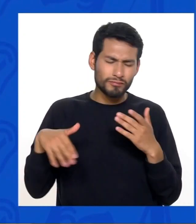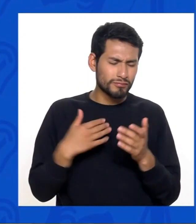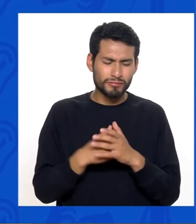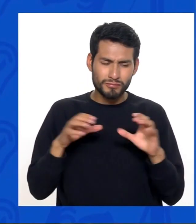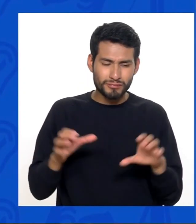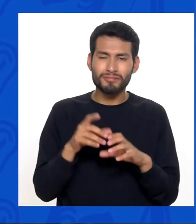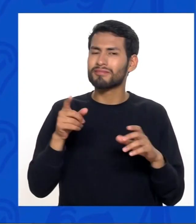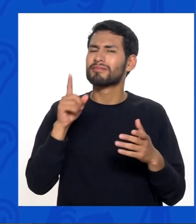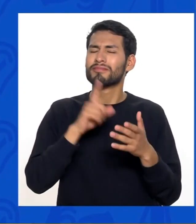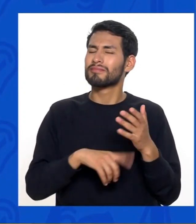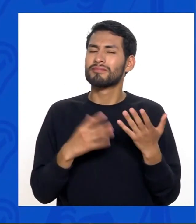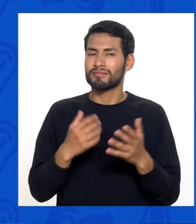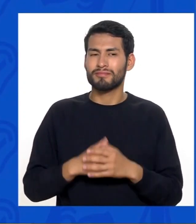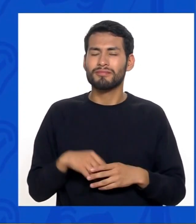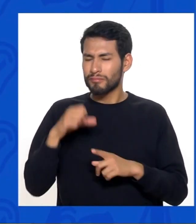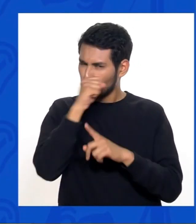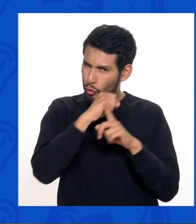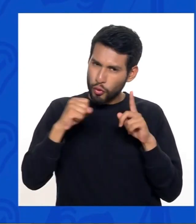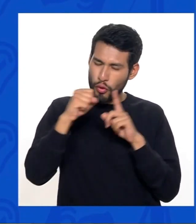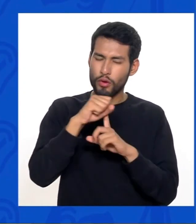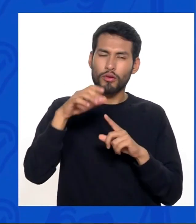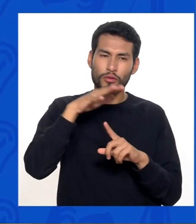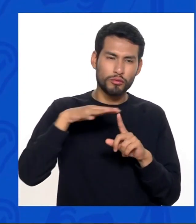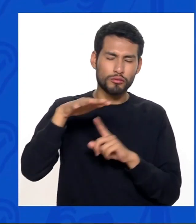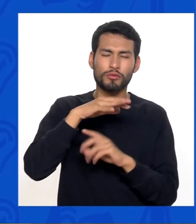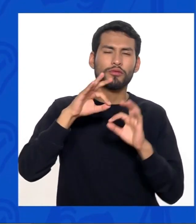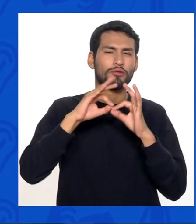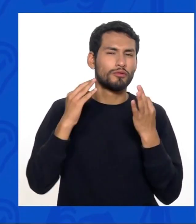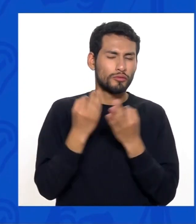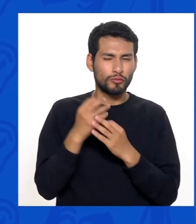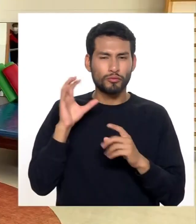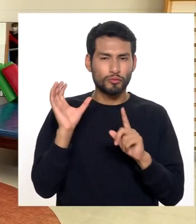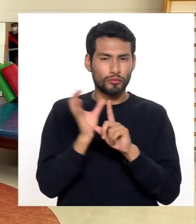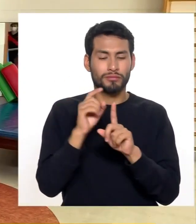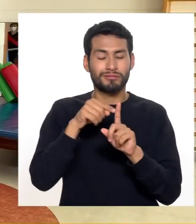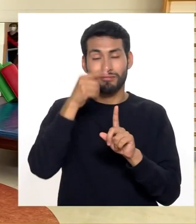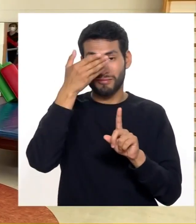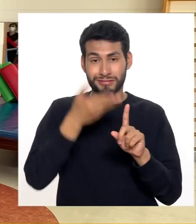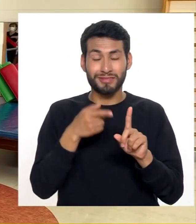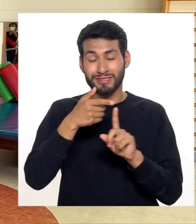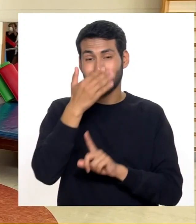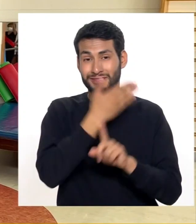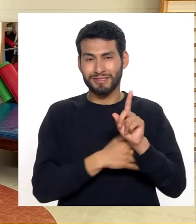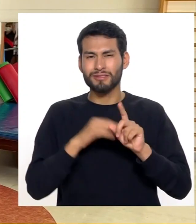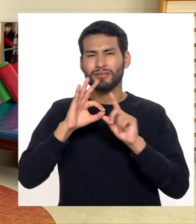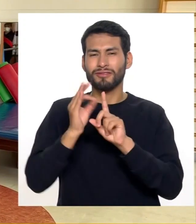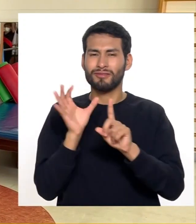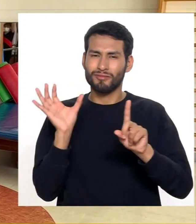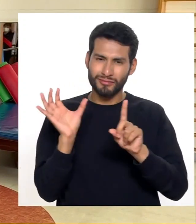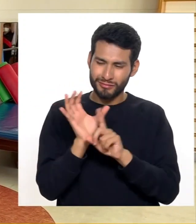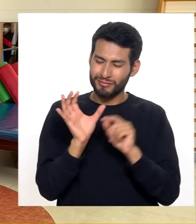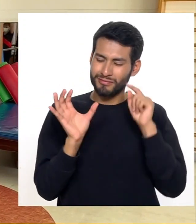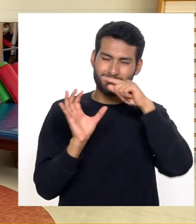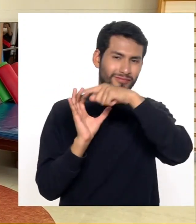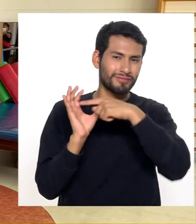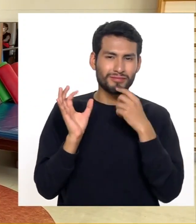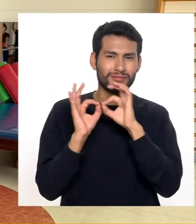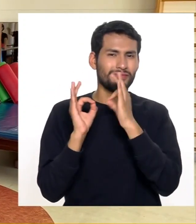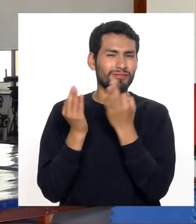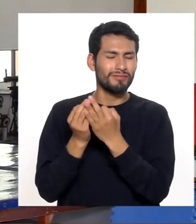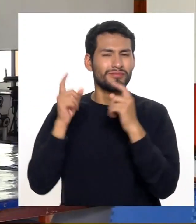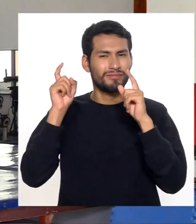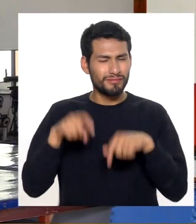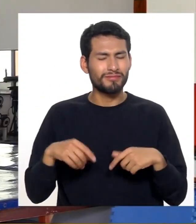sobre todo del contexto social, con el entorno familiar de nuestros pacientes con discapacidad. Ellos